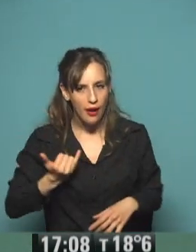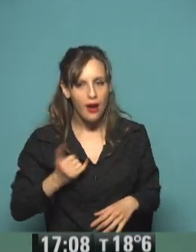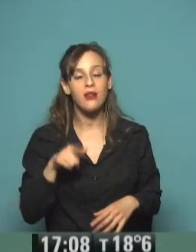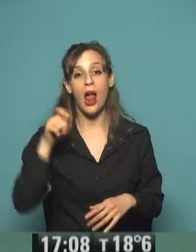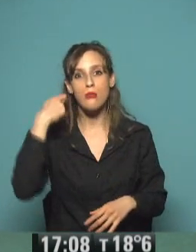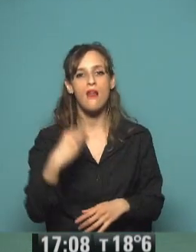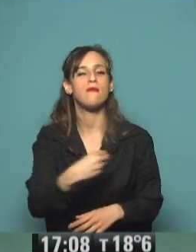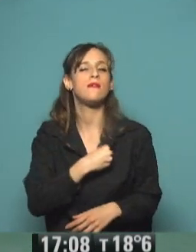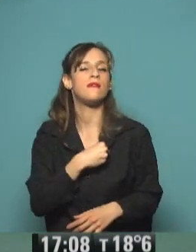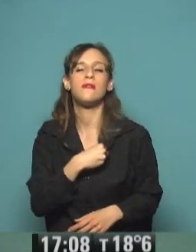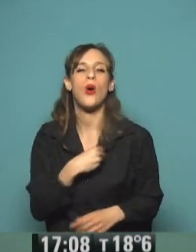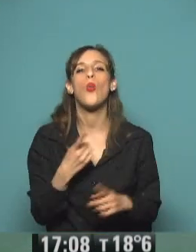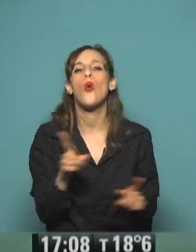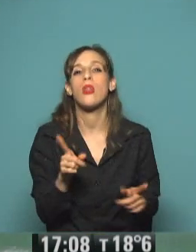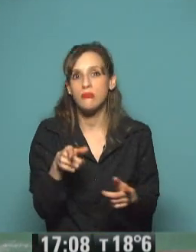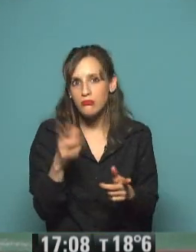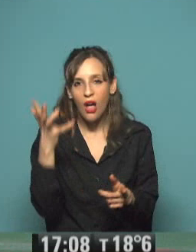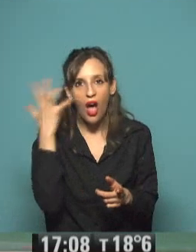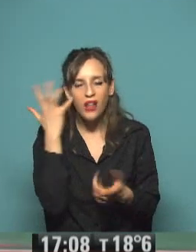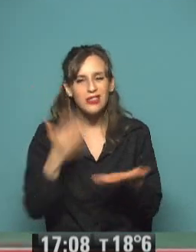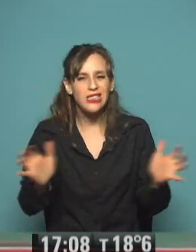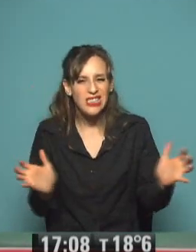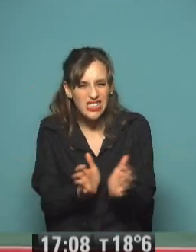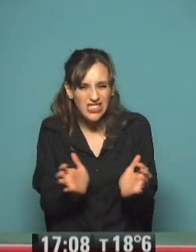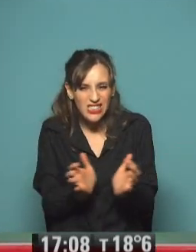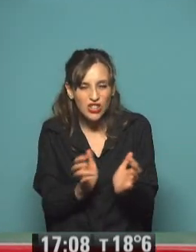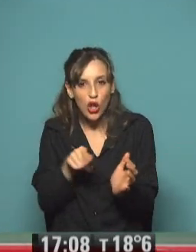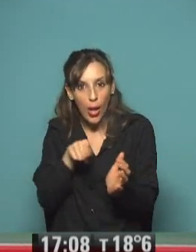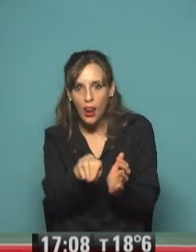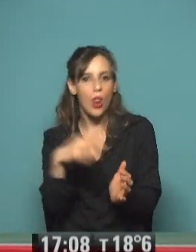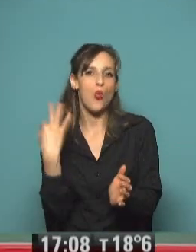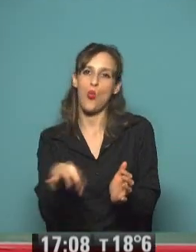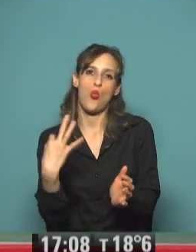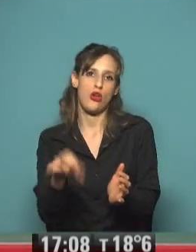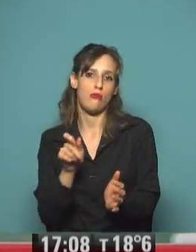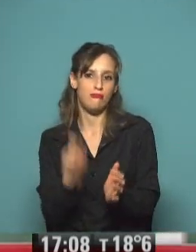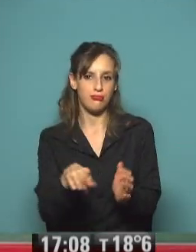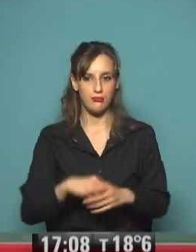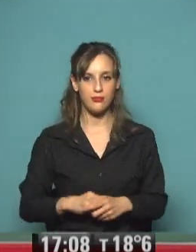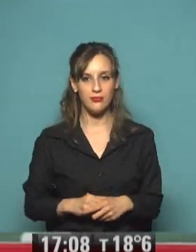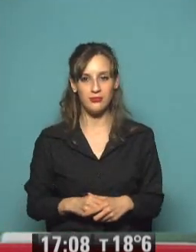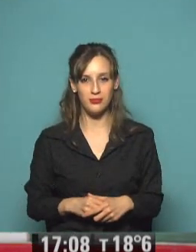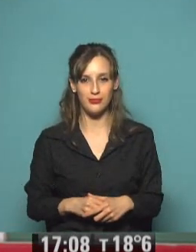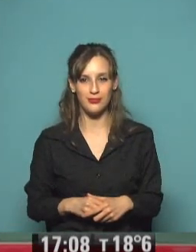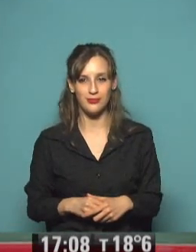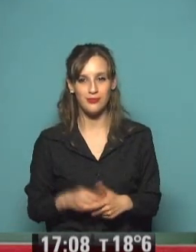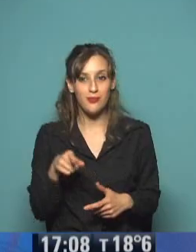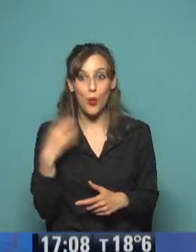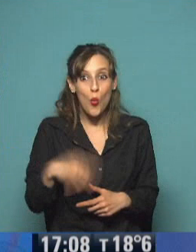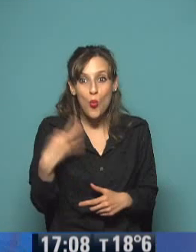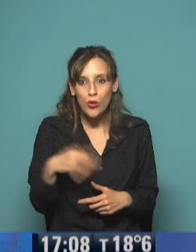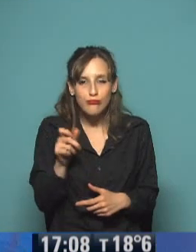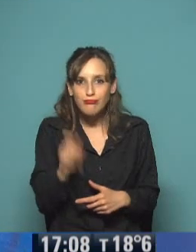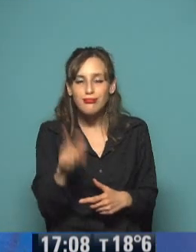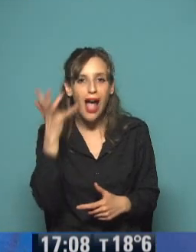favorito es tan, pero tan pequeño que en el mundo no hay felino más chiquito. Muy bien. Hermosa